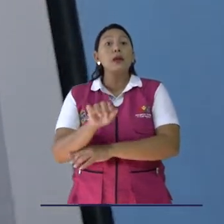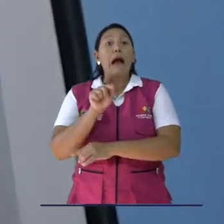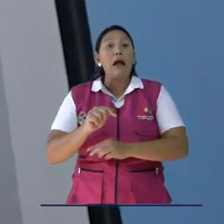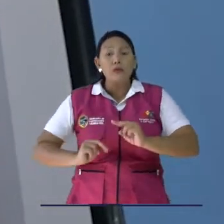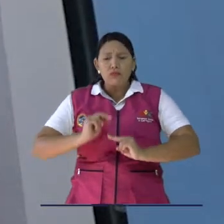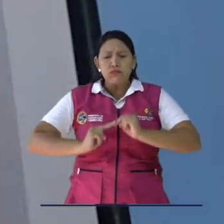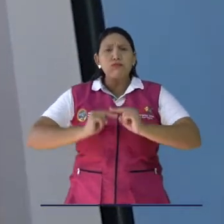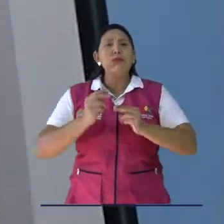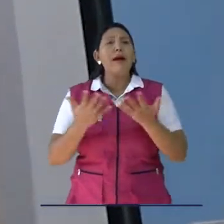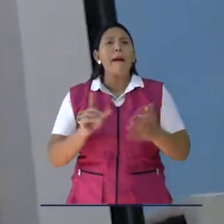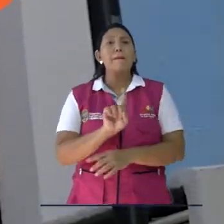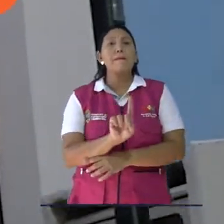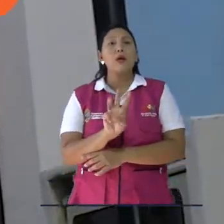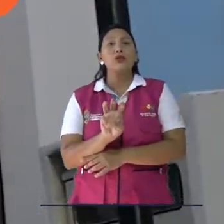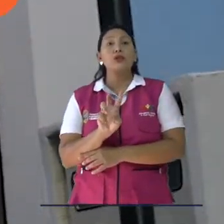en la construcción de